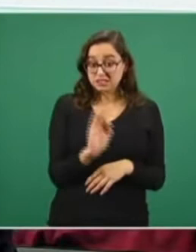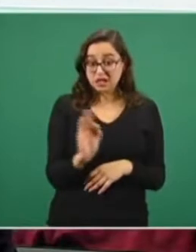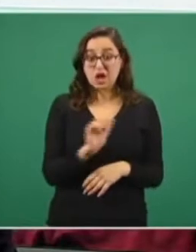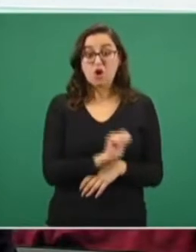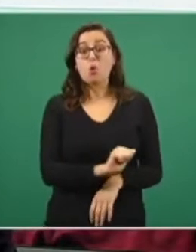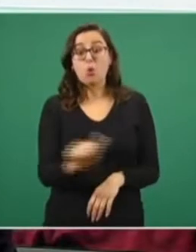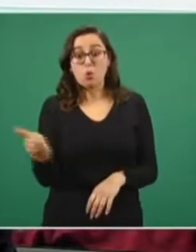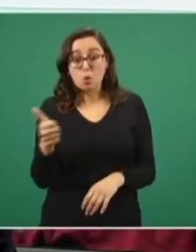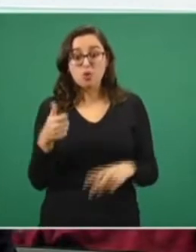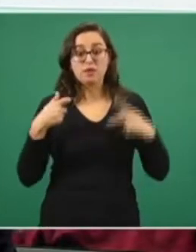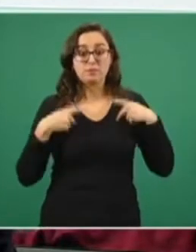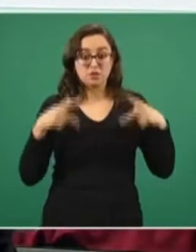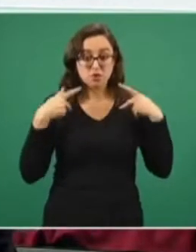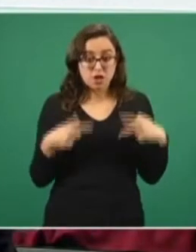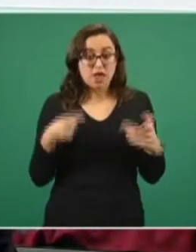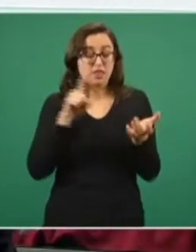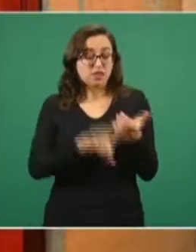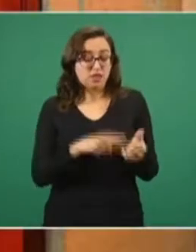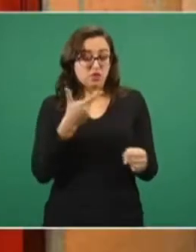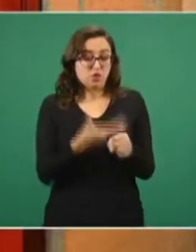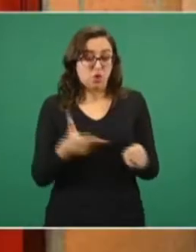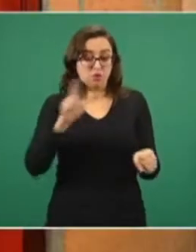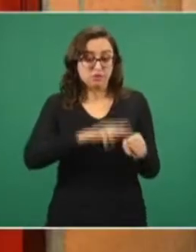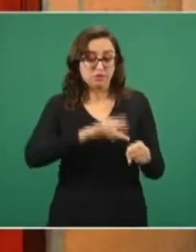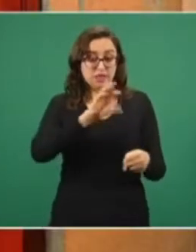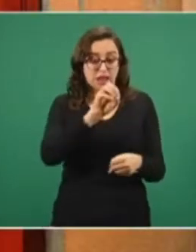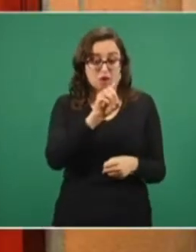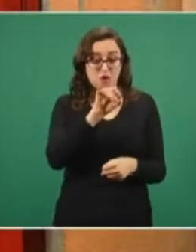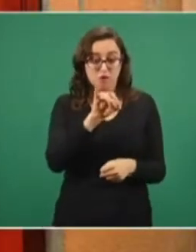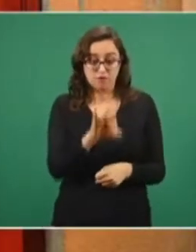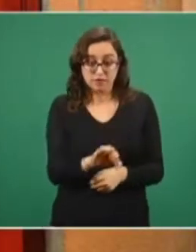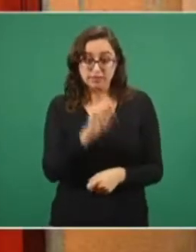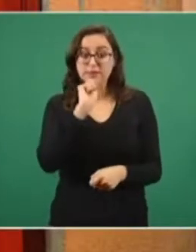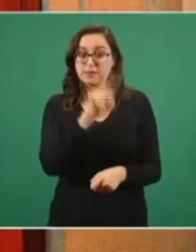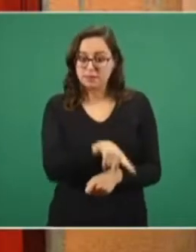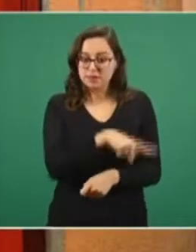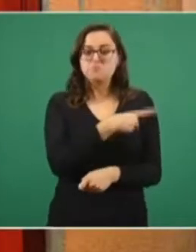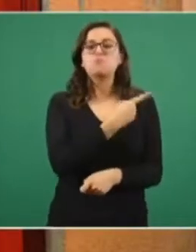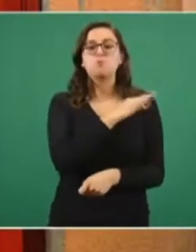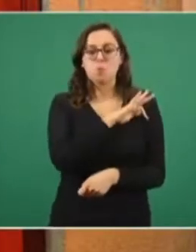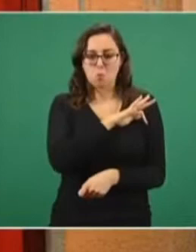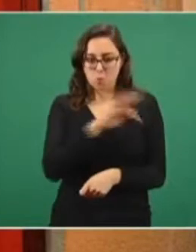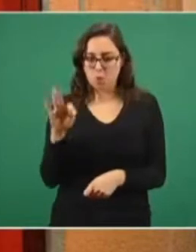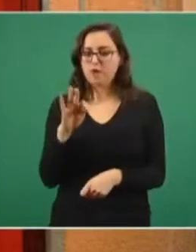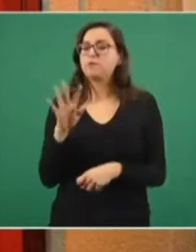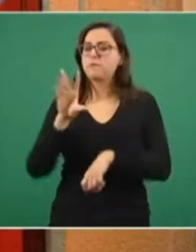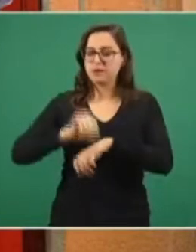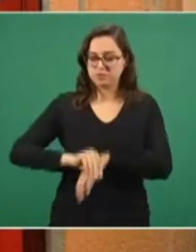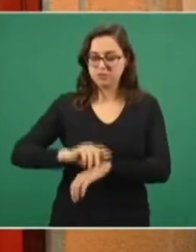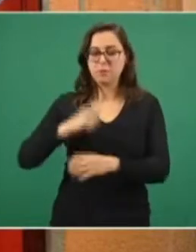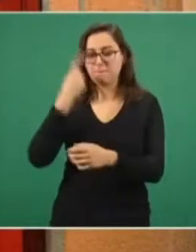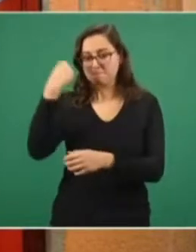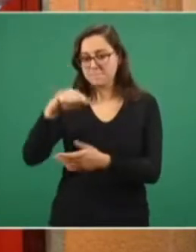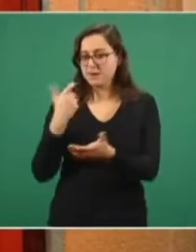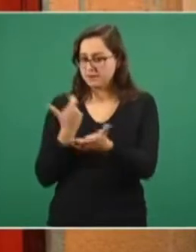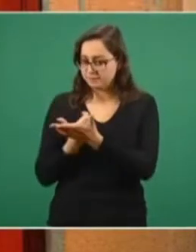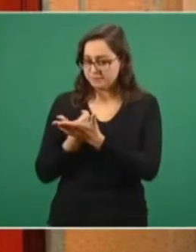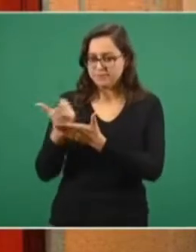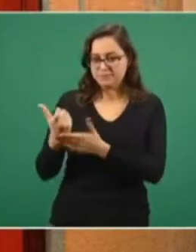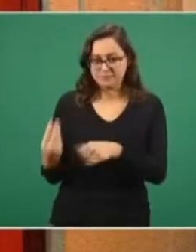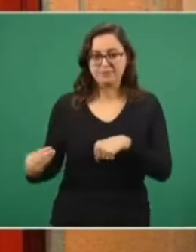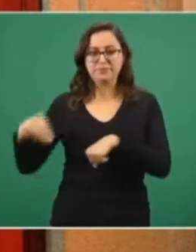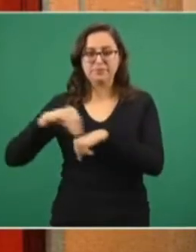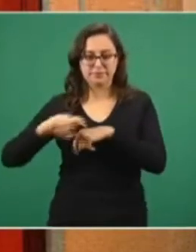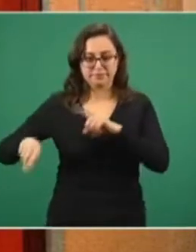directa, el director del hospital lo reporta y se puede autorizar alguna otra categoría que esté entrando a atender